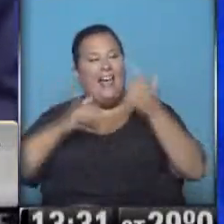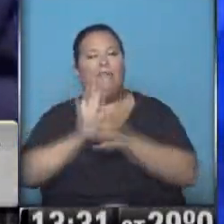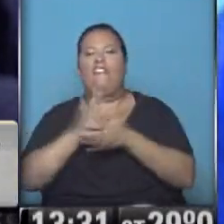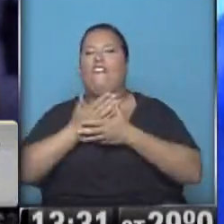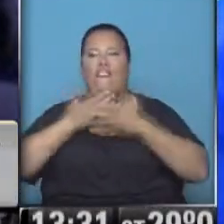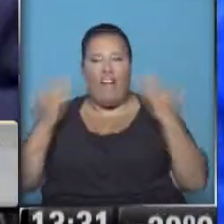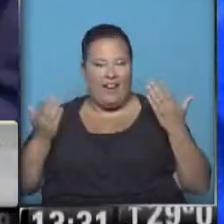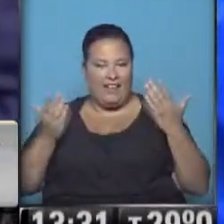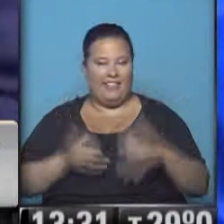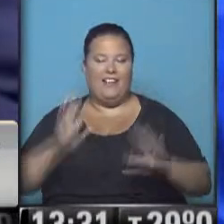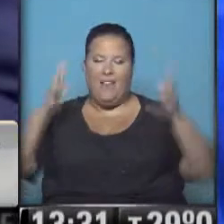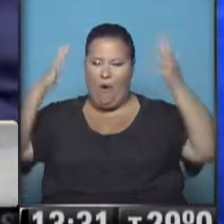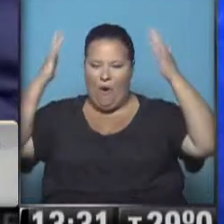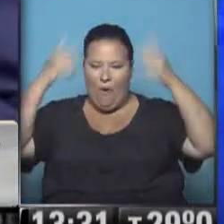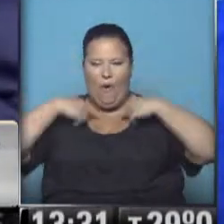feliz